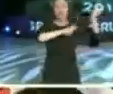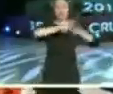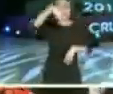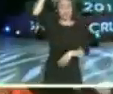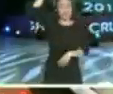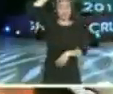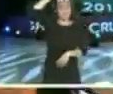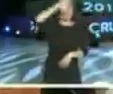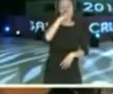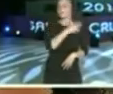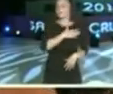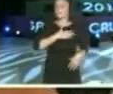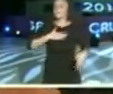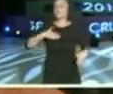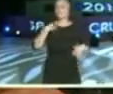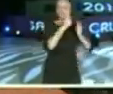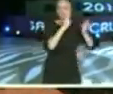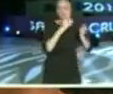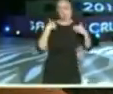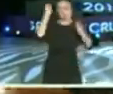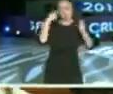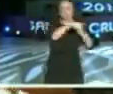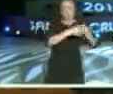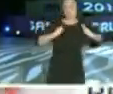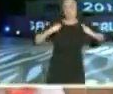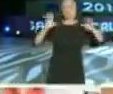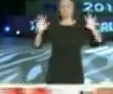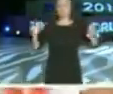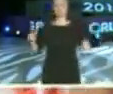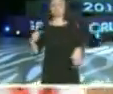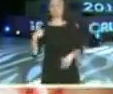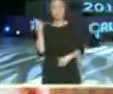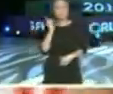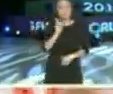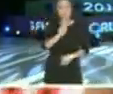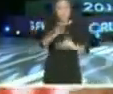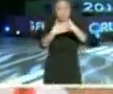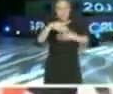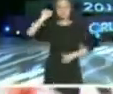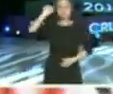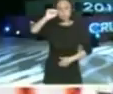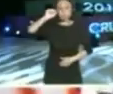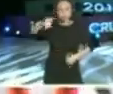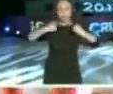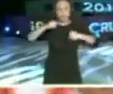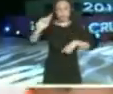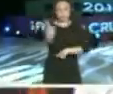pues según supongo es su residencia. Pico con la puerta fuerte, me